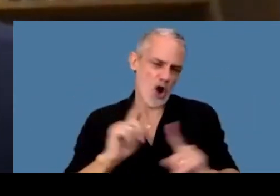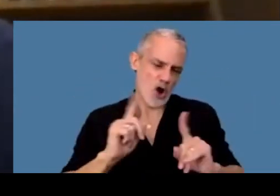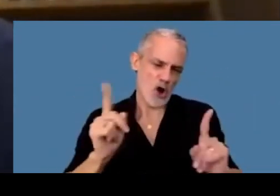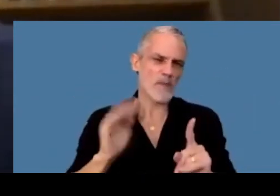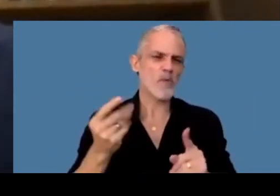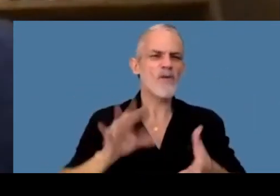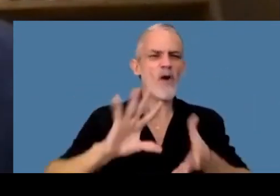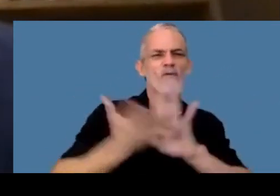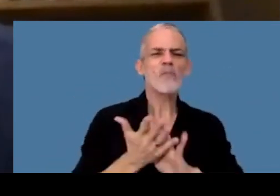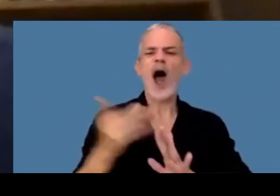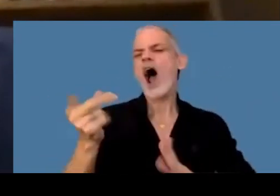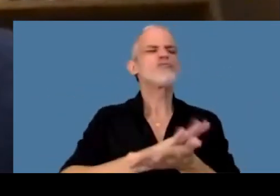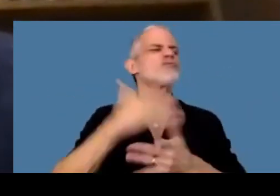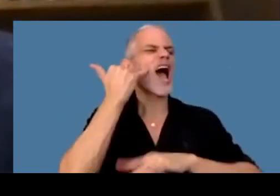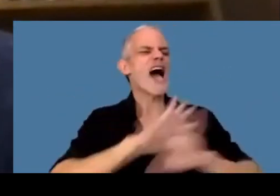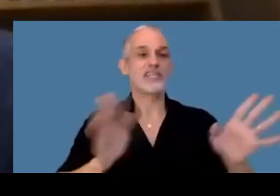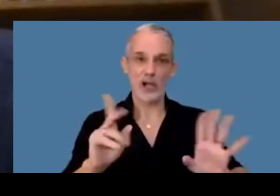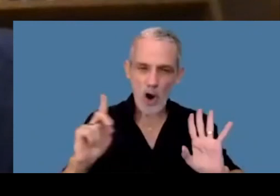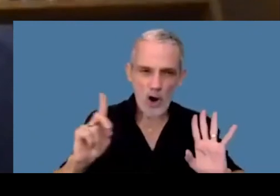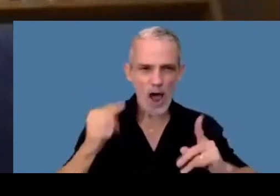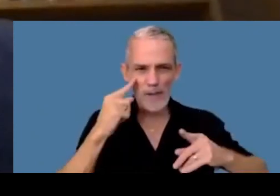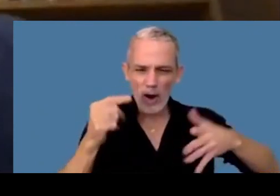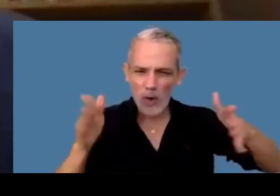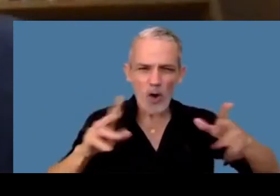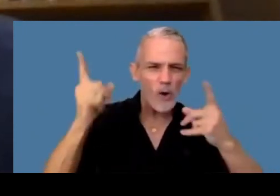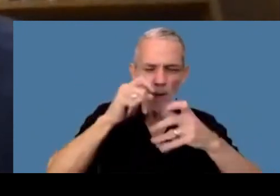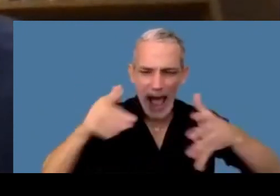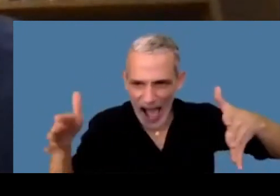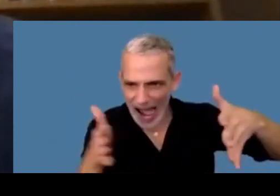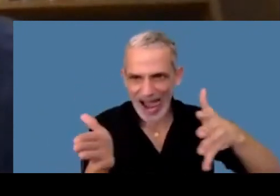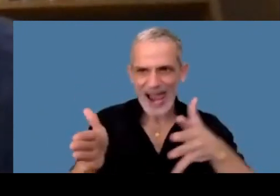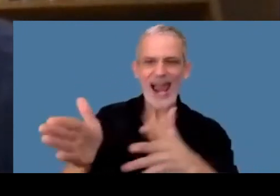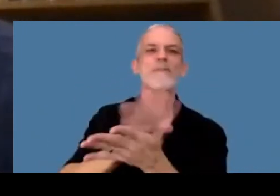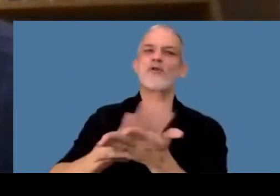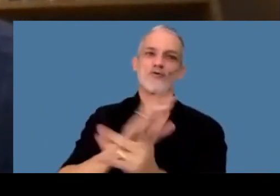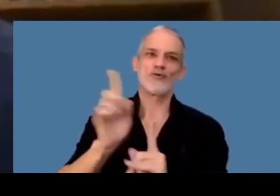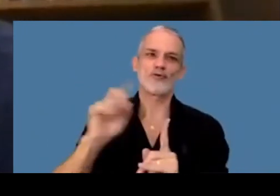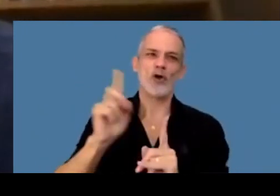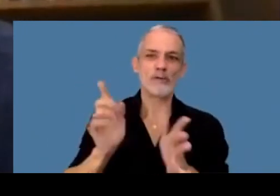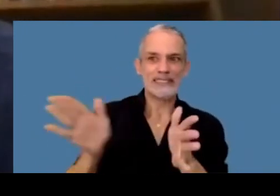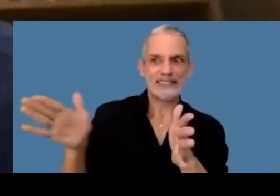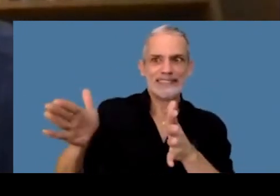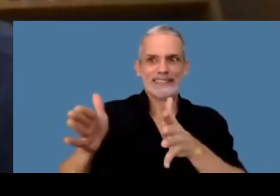resolver todos los conflictos. Uno puede tratar de encauzarlo, encaminarlo, pero a veces no se resuelven.